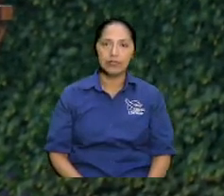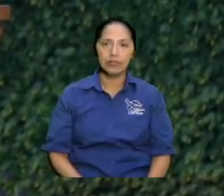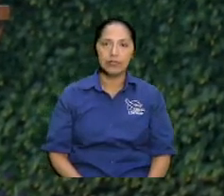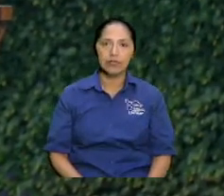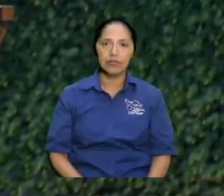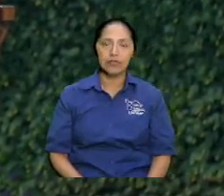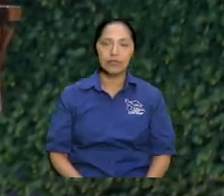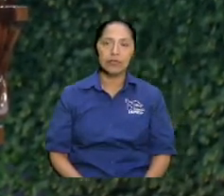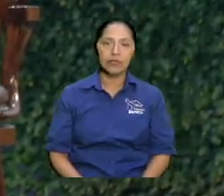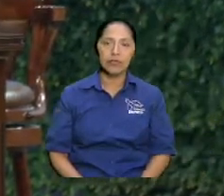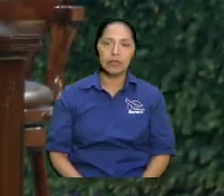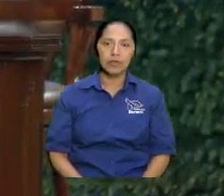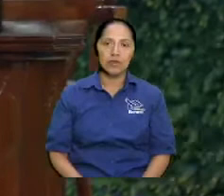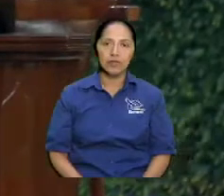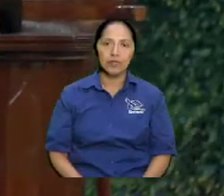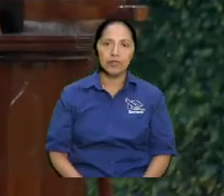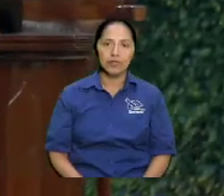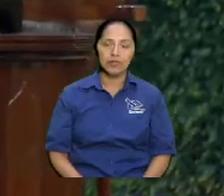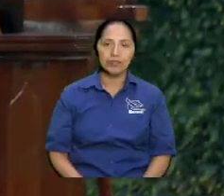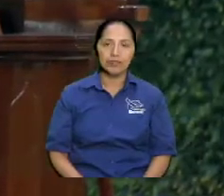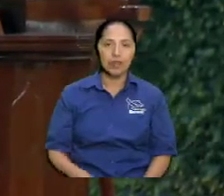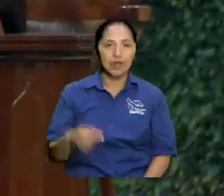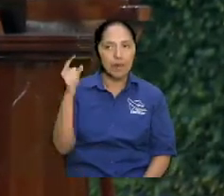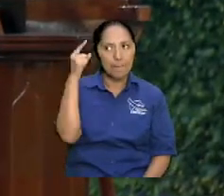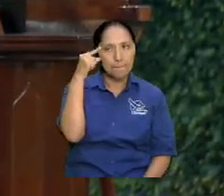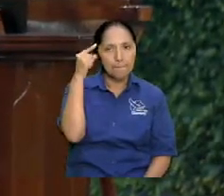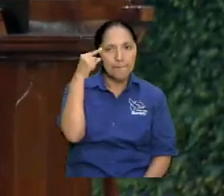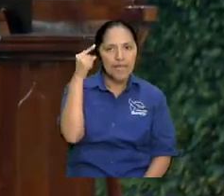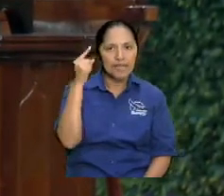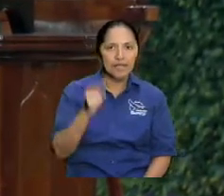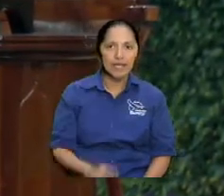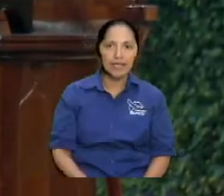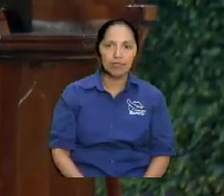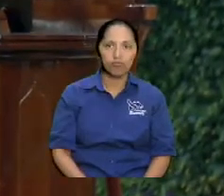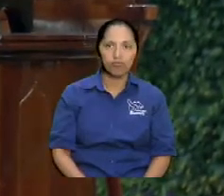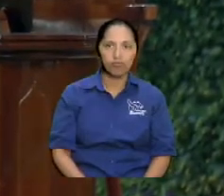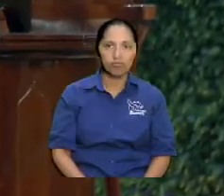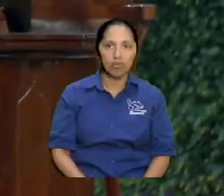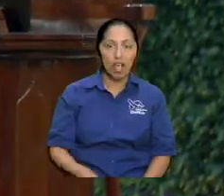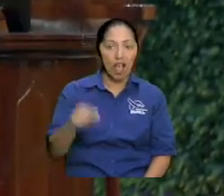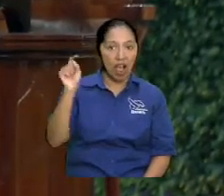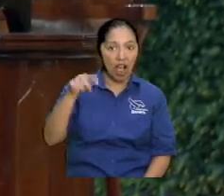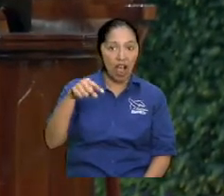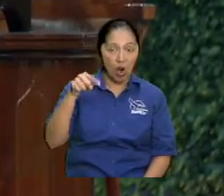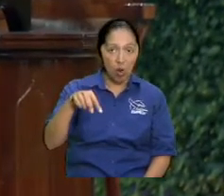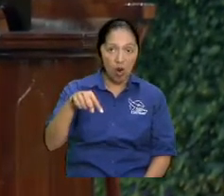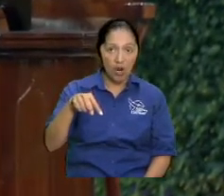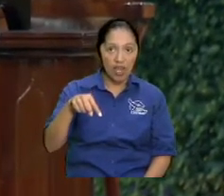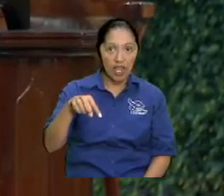Peor, hermano, que peor. Que ahora vienen las inscripciones.